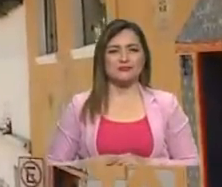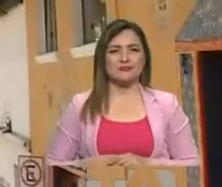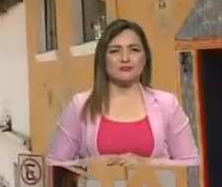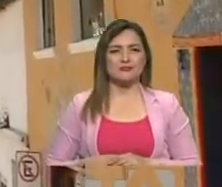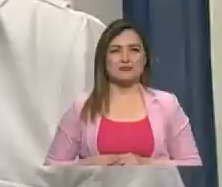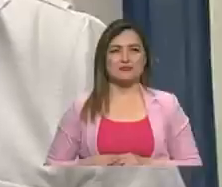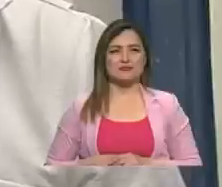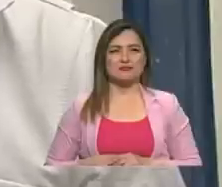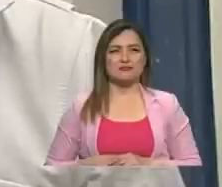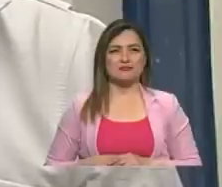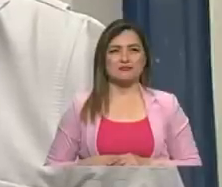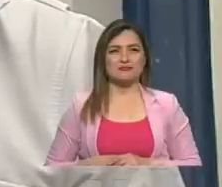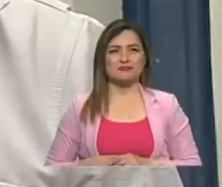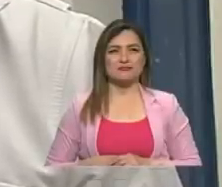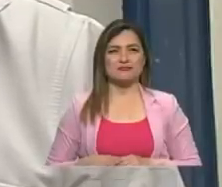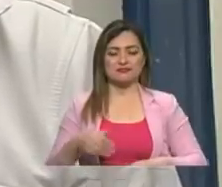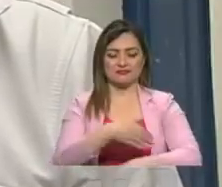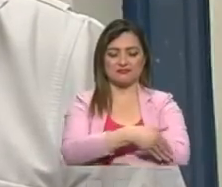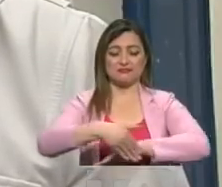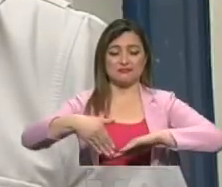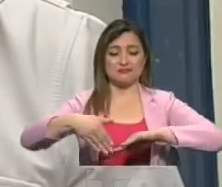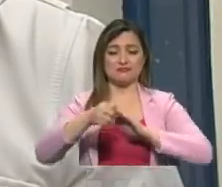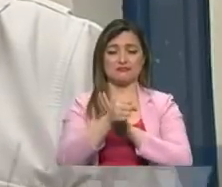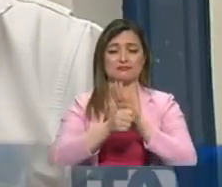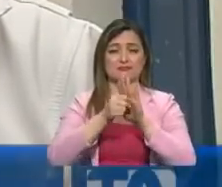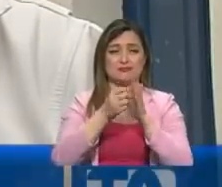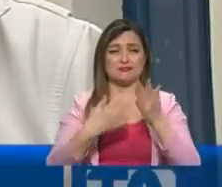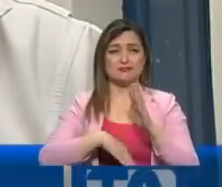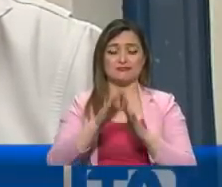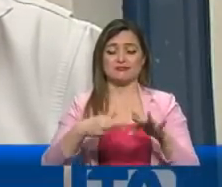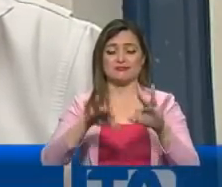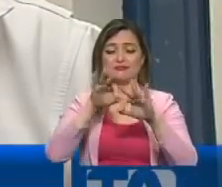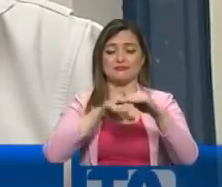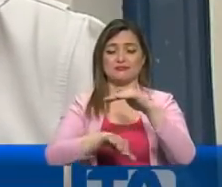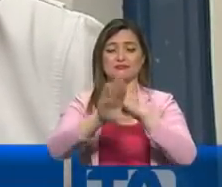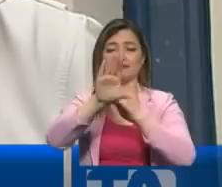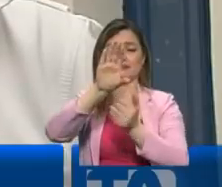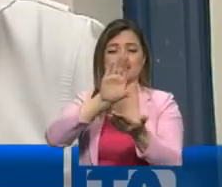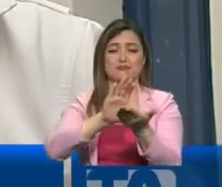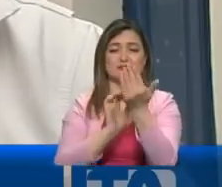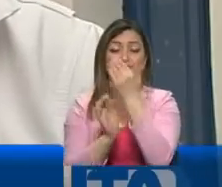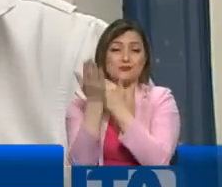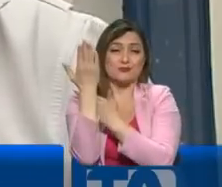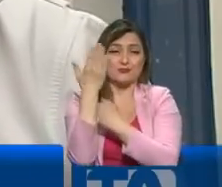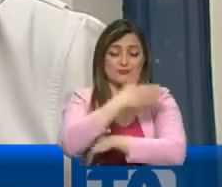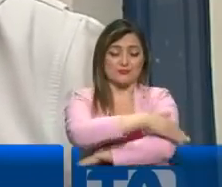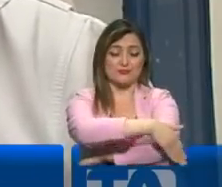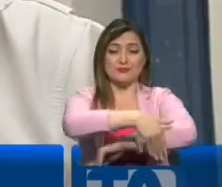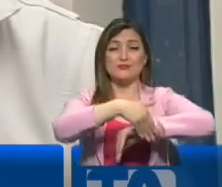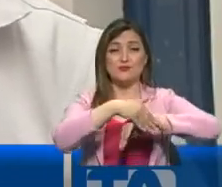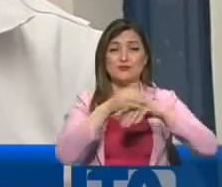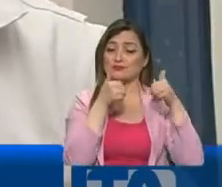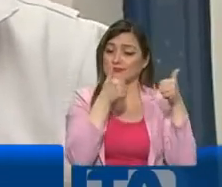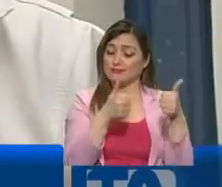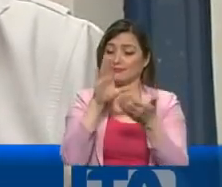Y esta calle, como ustedes saben, es un ícono, es la puerta de entrada al centro histórico. O sea, es decir, si la Ronda está